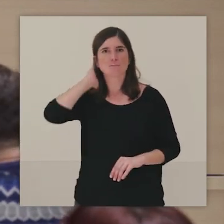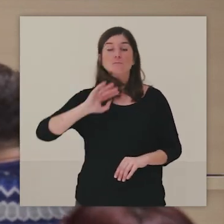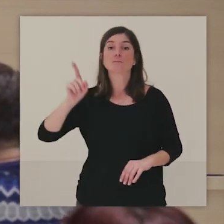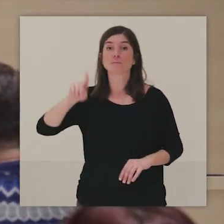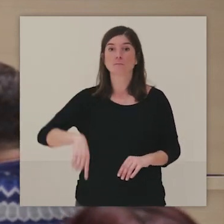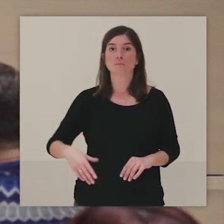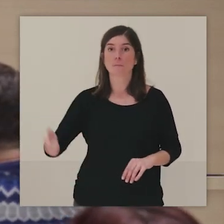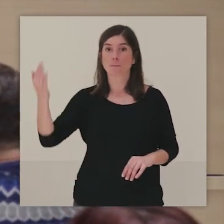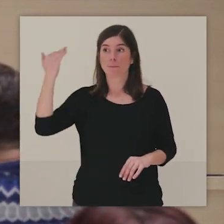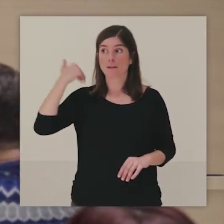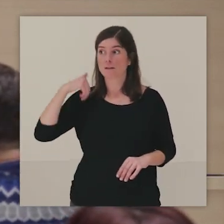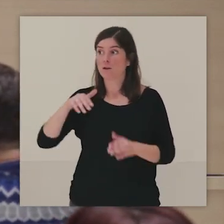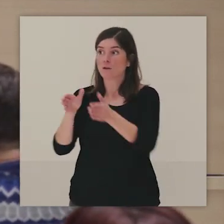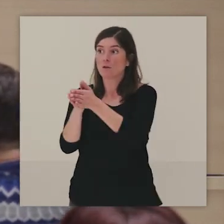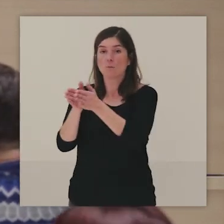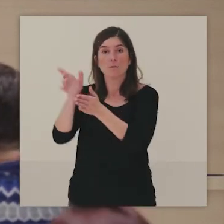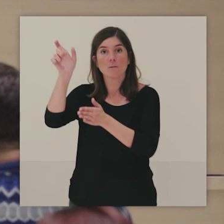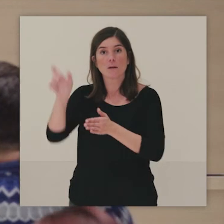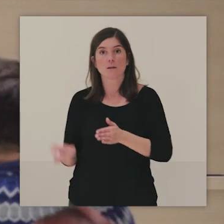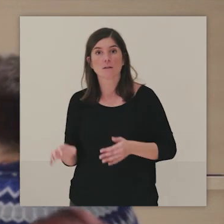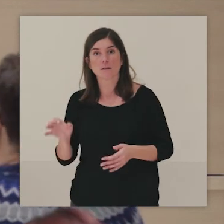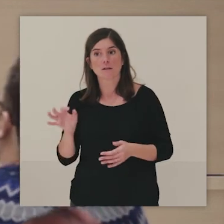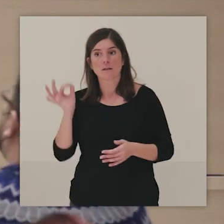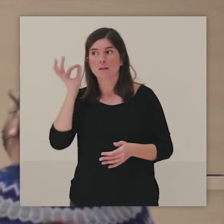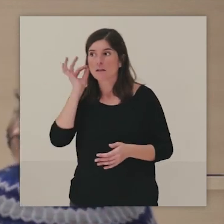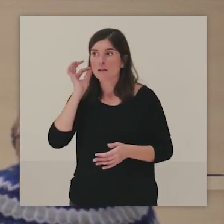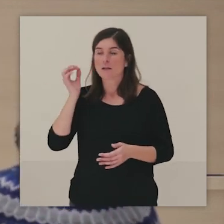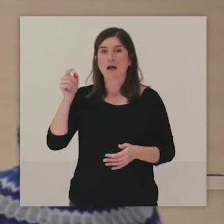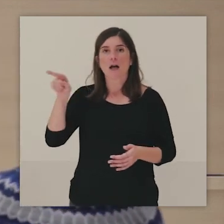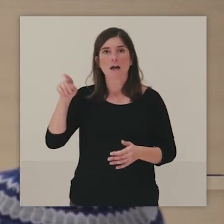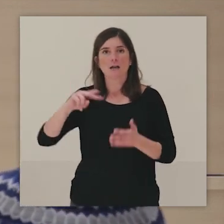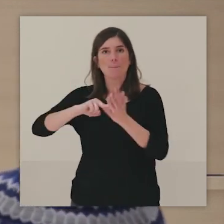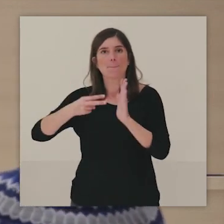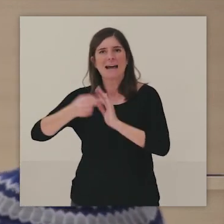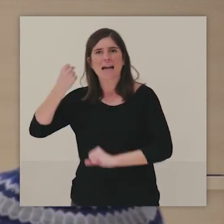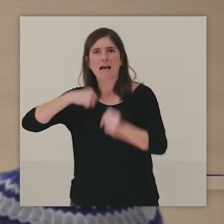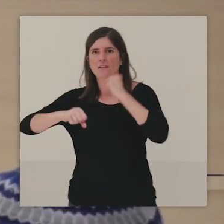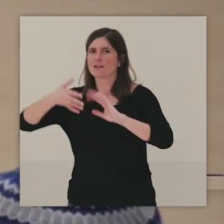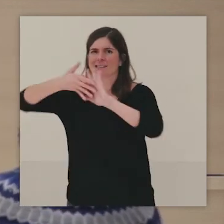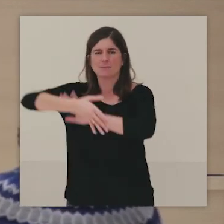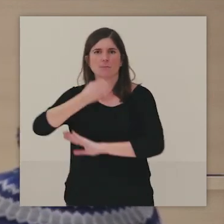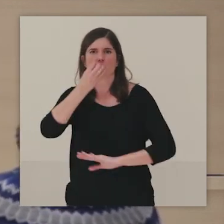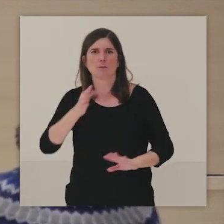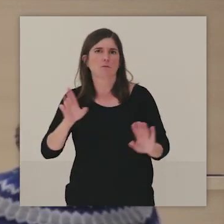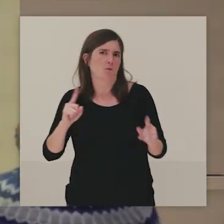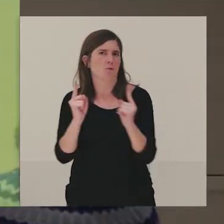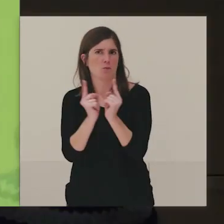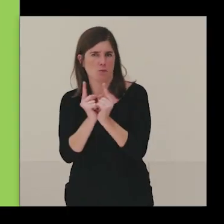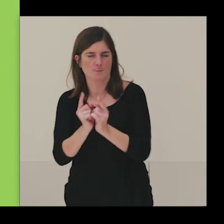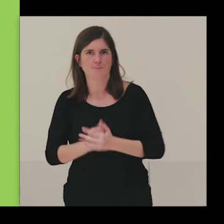Lo ha contado mucho mejor anteriormente, se ha contado anteriormente mucho mejor, pero bueno, yo me centraría